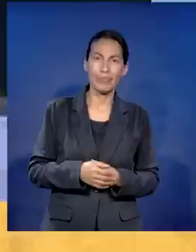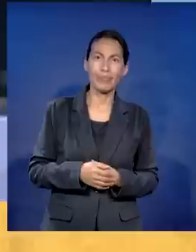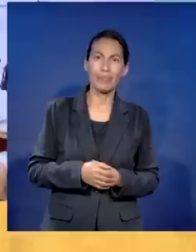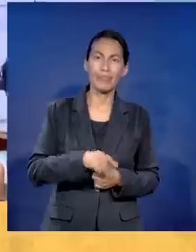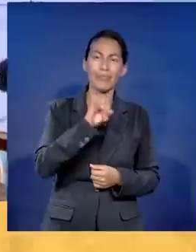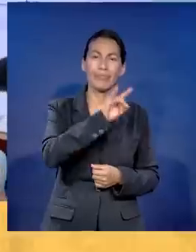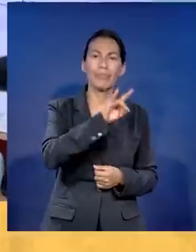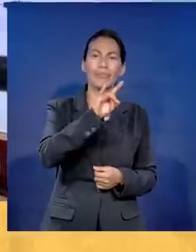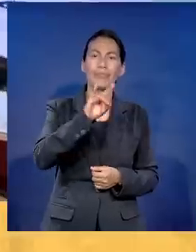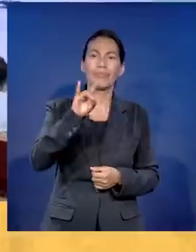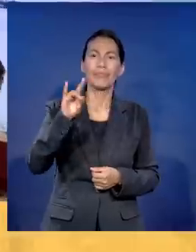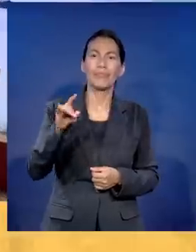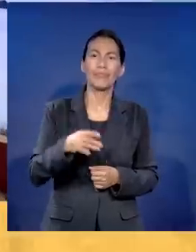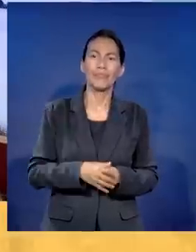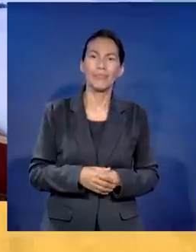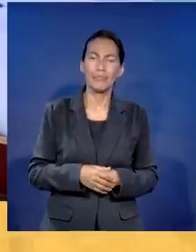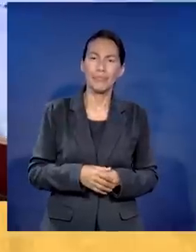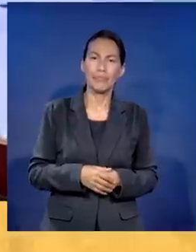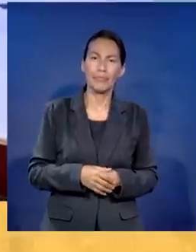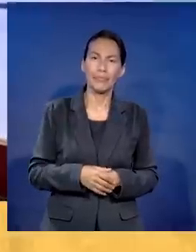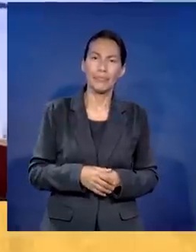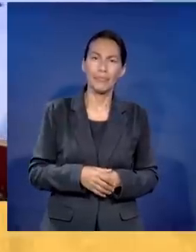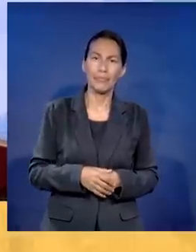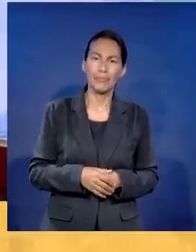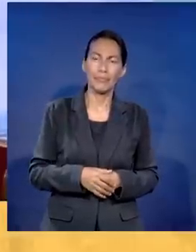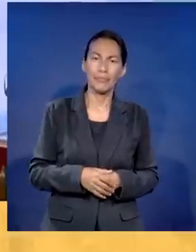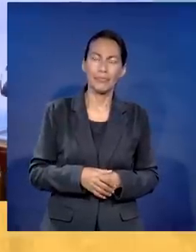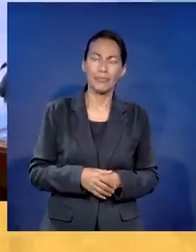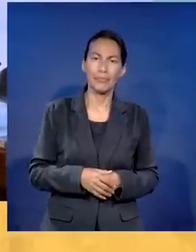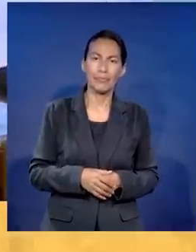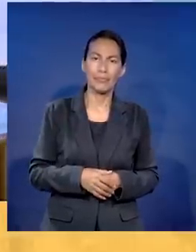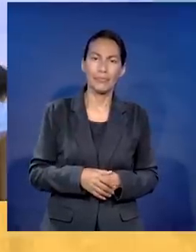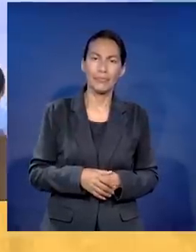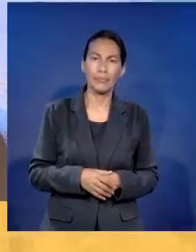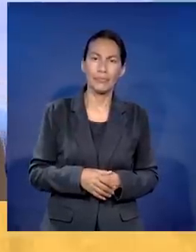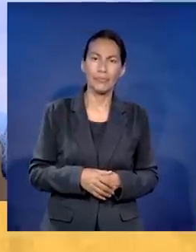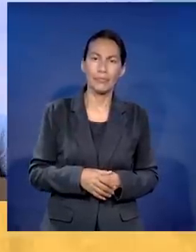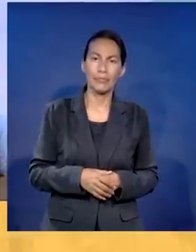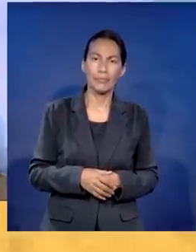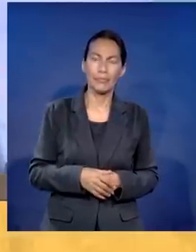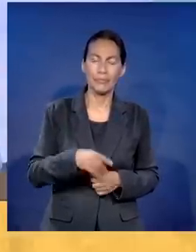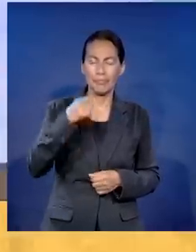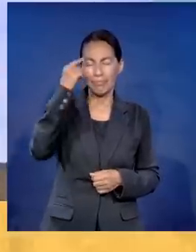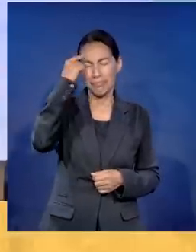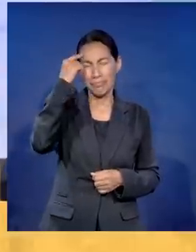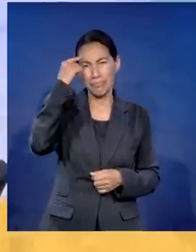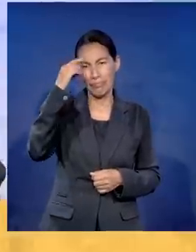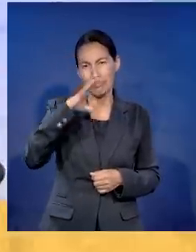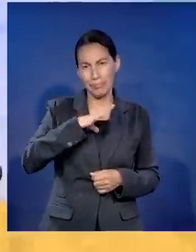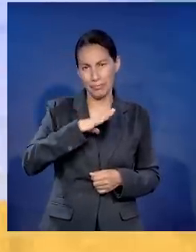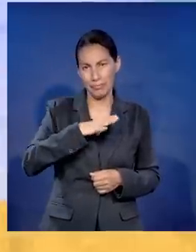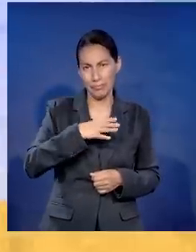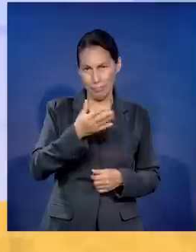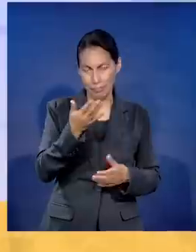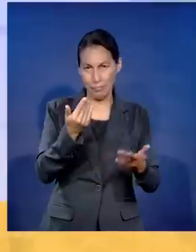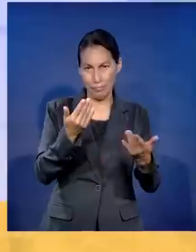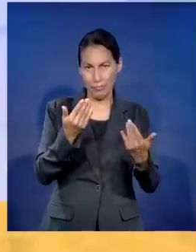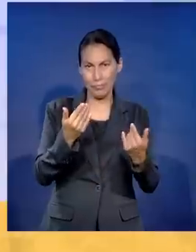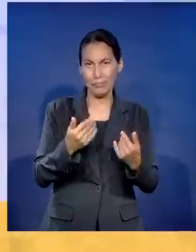ellos traen unos letreros que representan esos esos elementos que están en nuestra mente